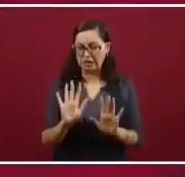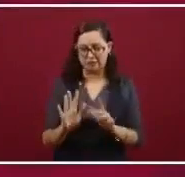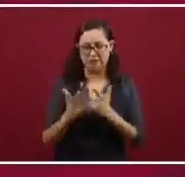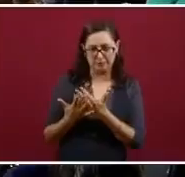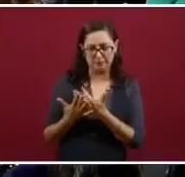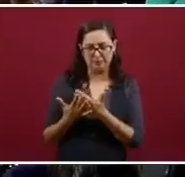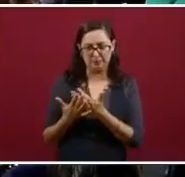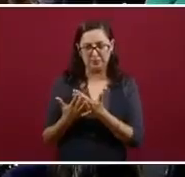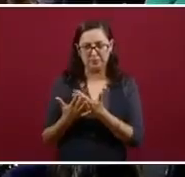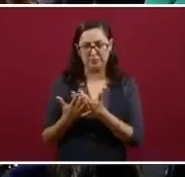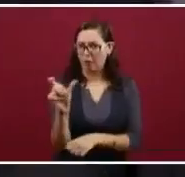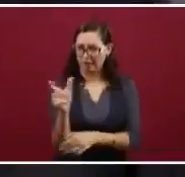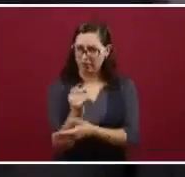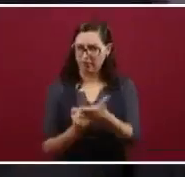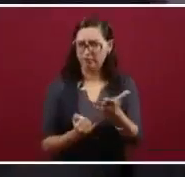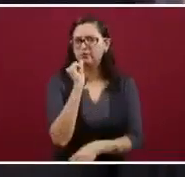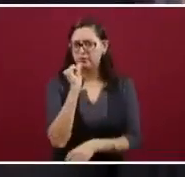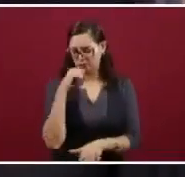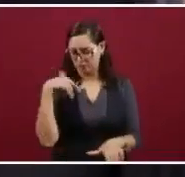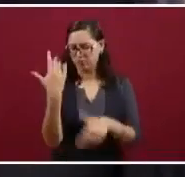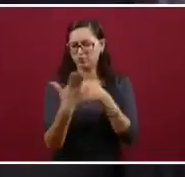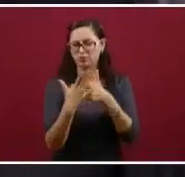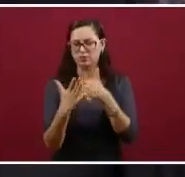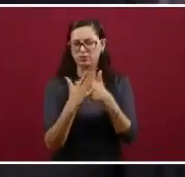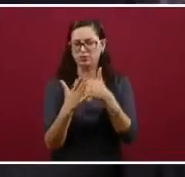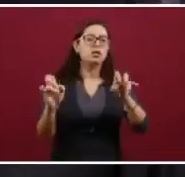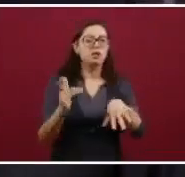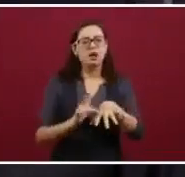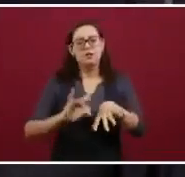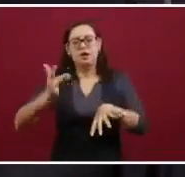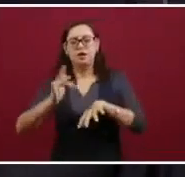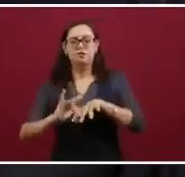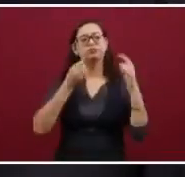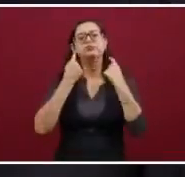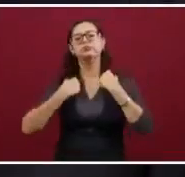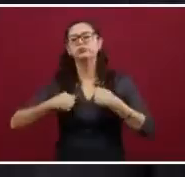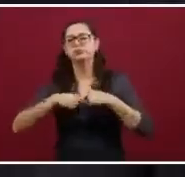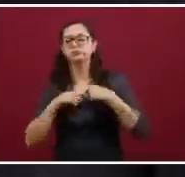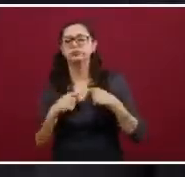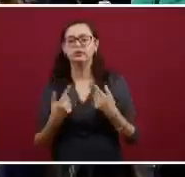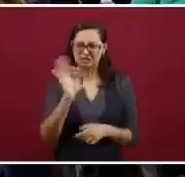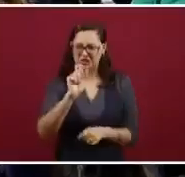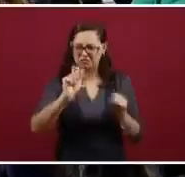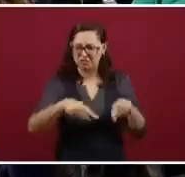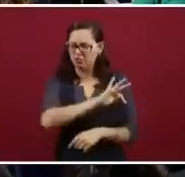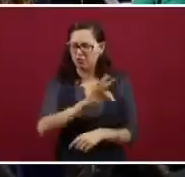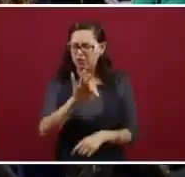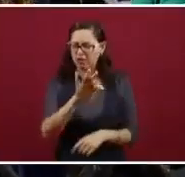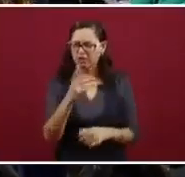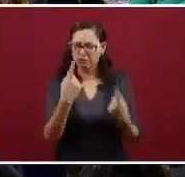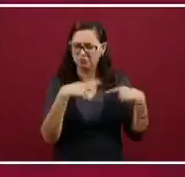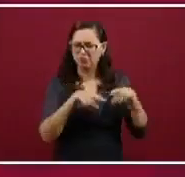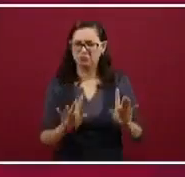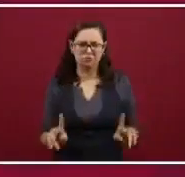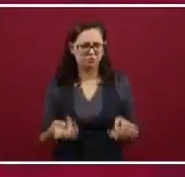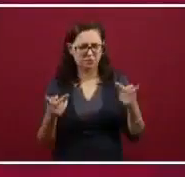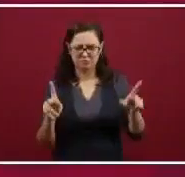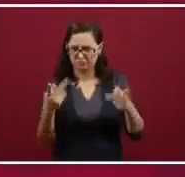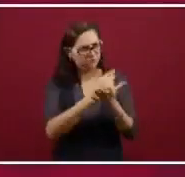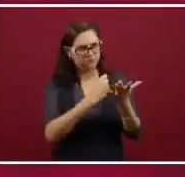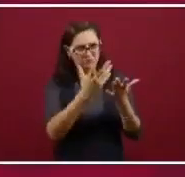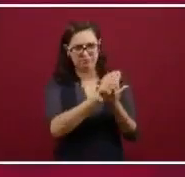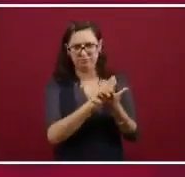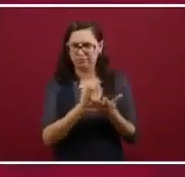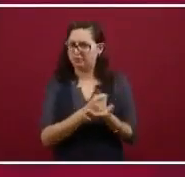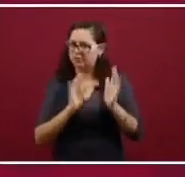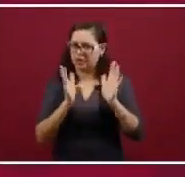a que ya se defina, y también la de alhajas. A ver si se hace pues al mismo tiempo para ir saliendo,